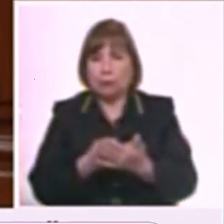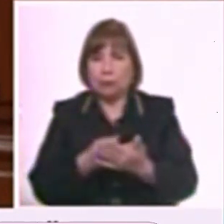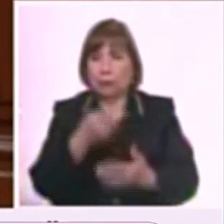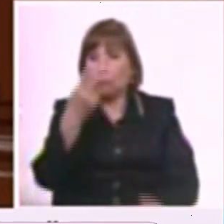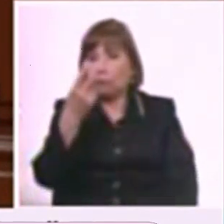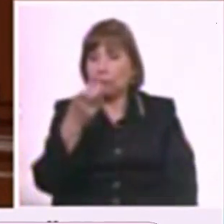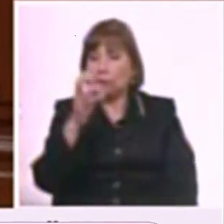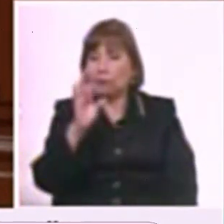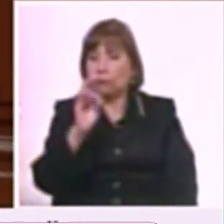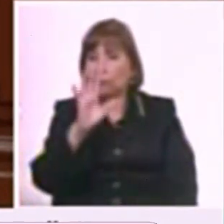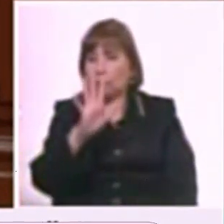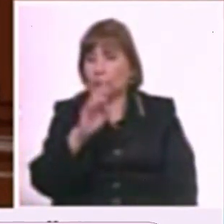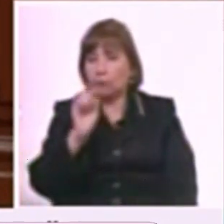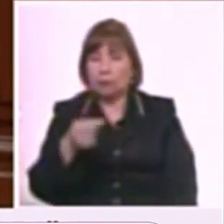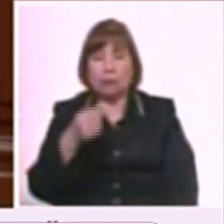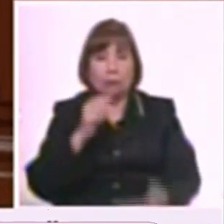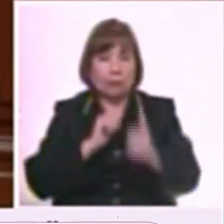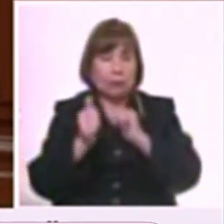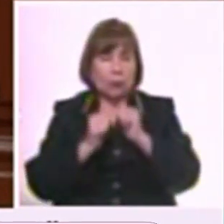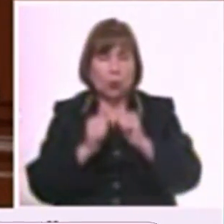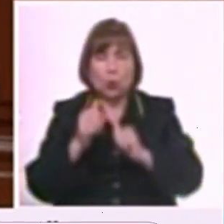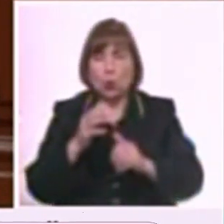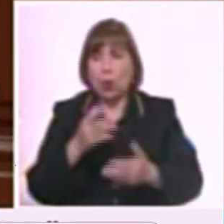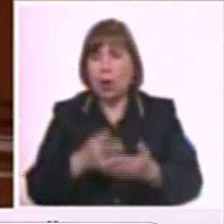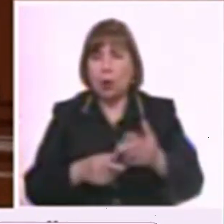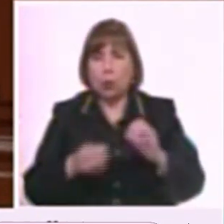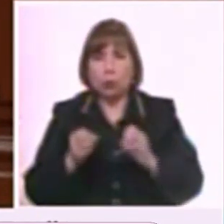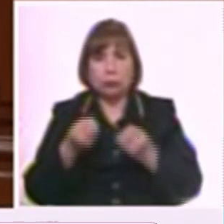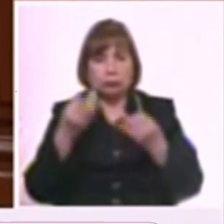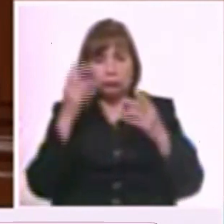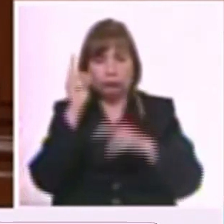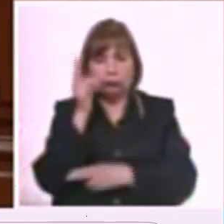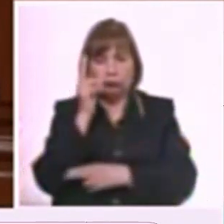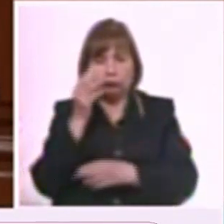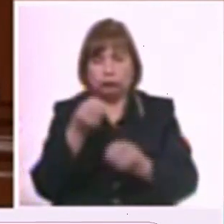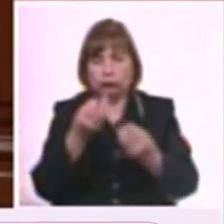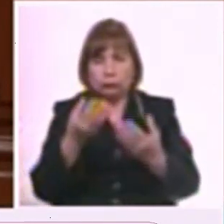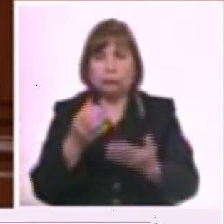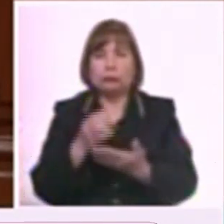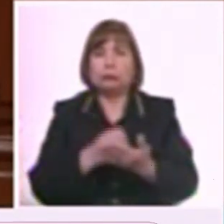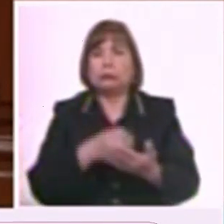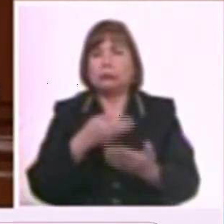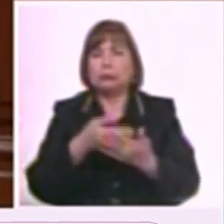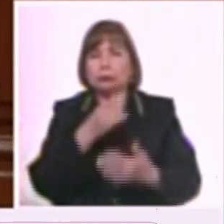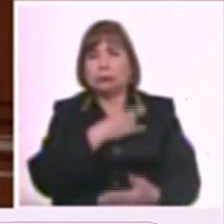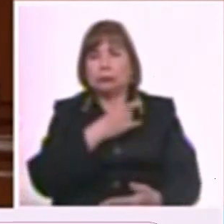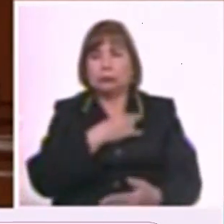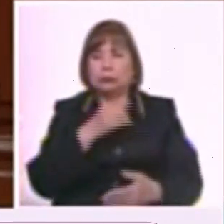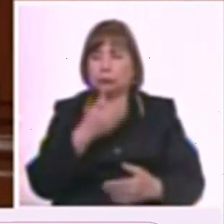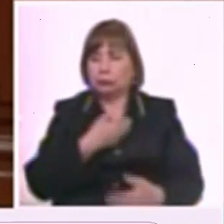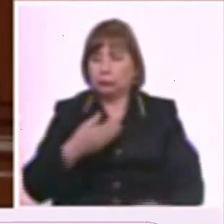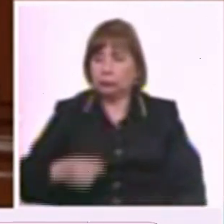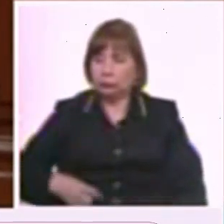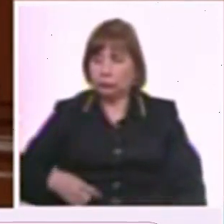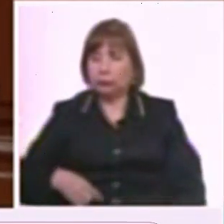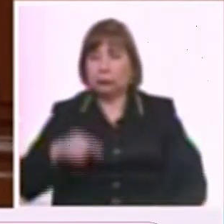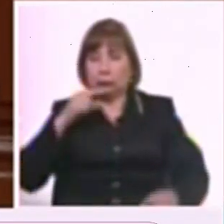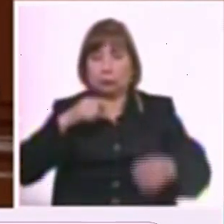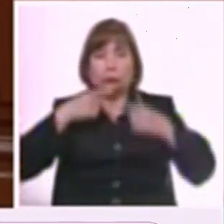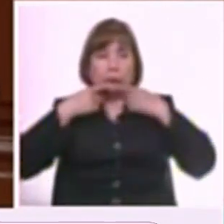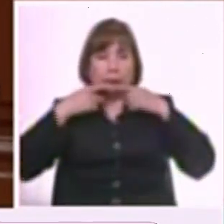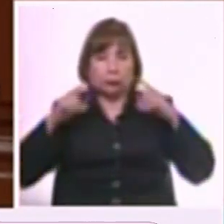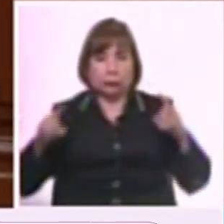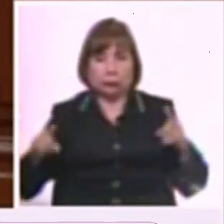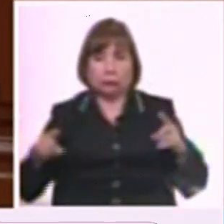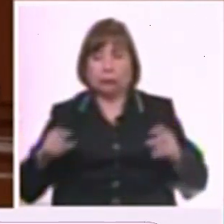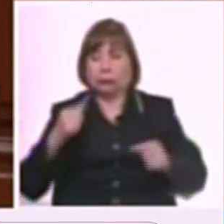Economía y Finanzas. Este gobierno ha dispuesto asignar 200 millones de soles para generar un fondo especial que permita